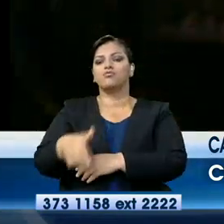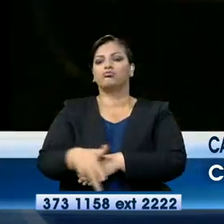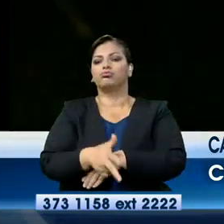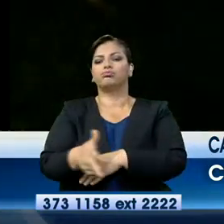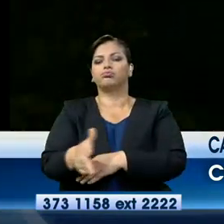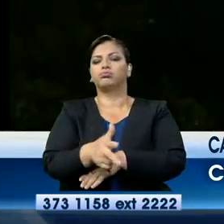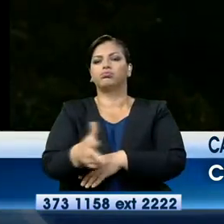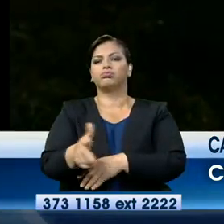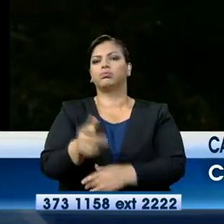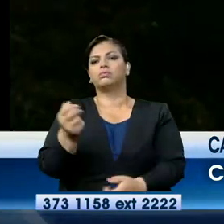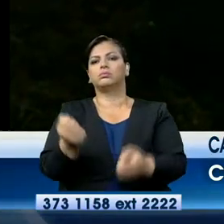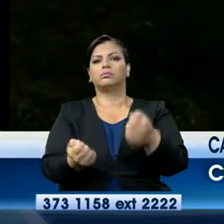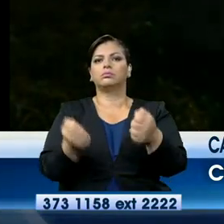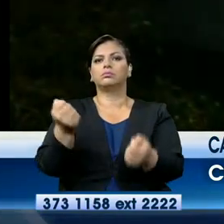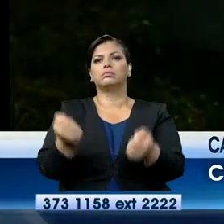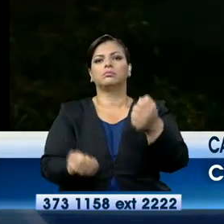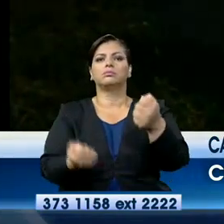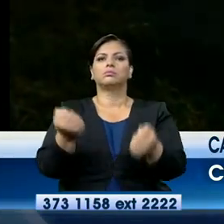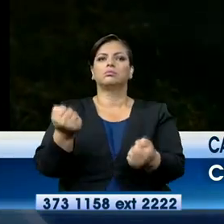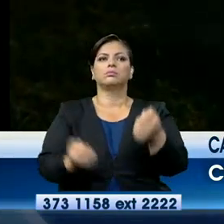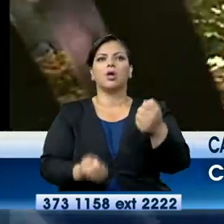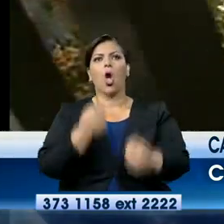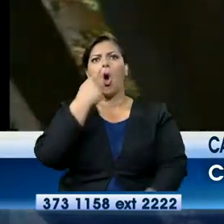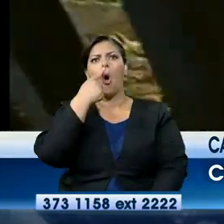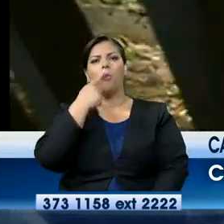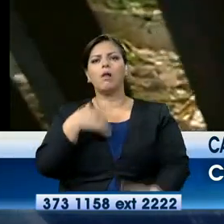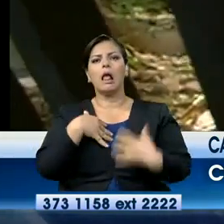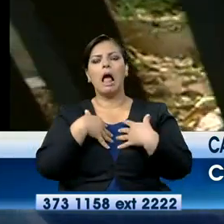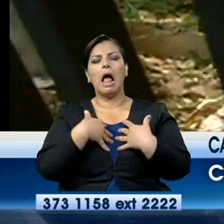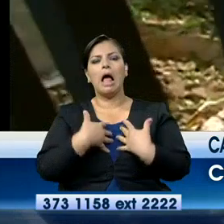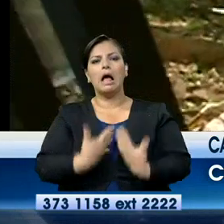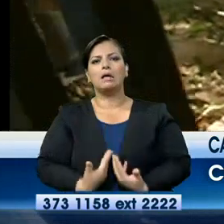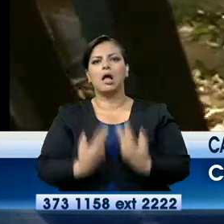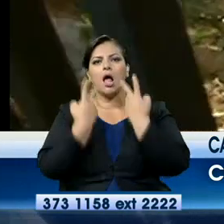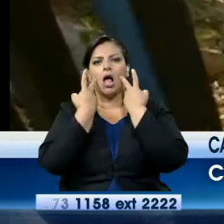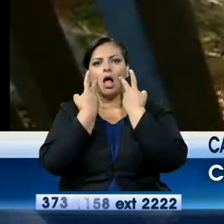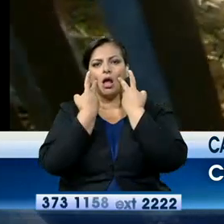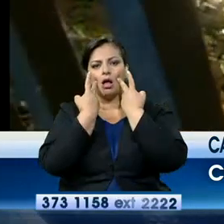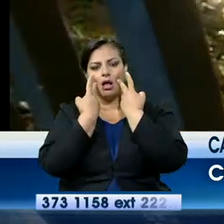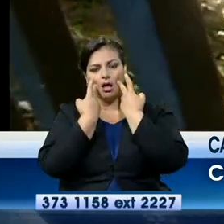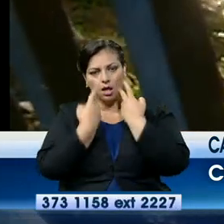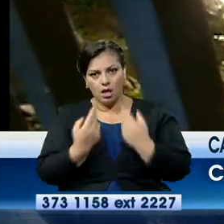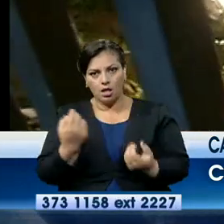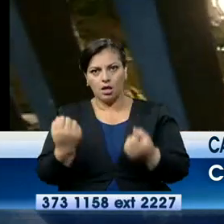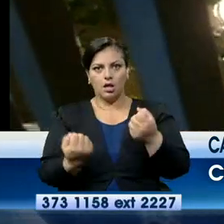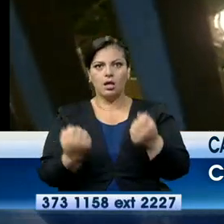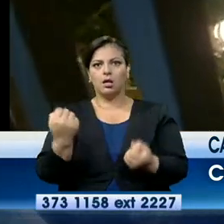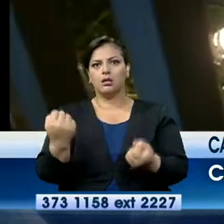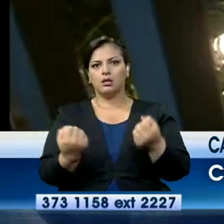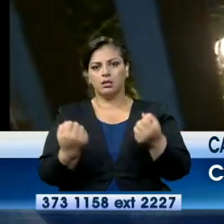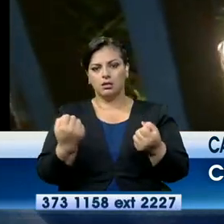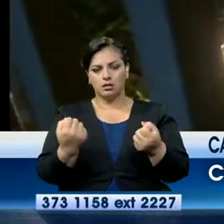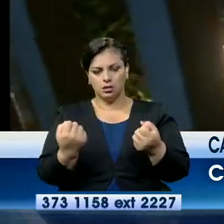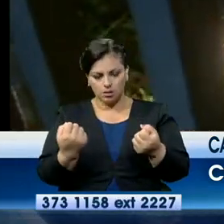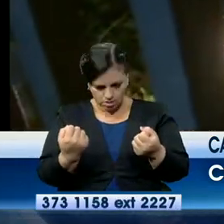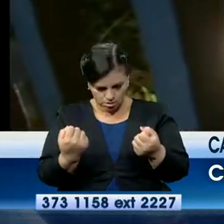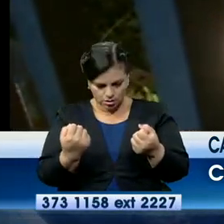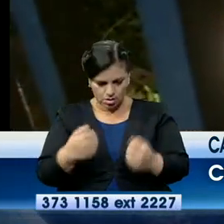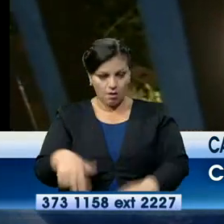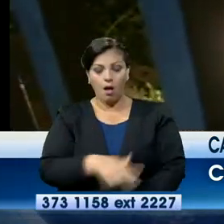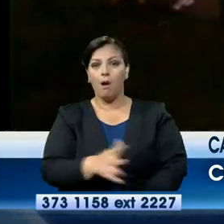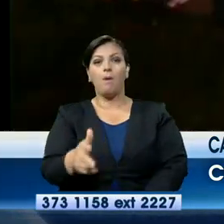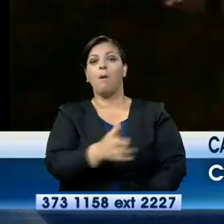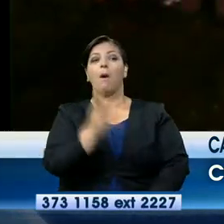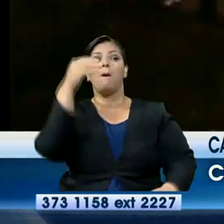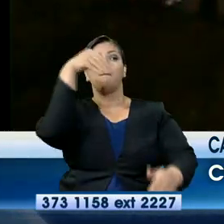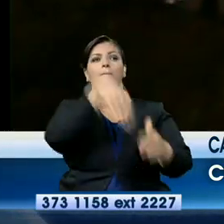descendieron para socorrer a los ocupantes del vehículo, percatándose que no se encontraba nadie en el interior, ya que